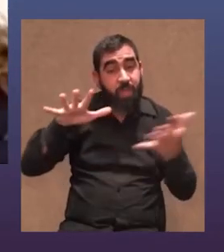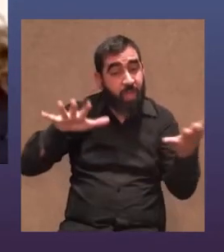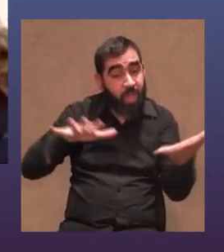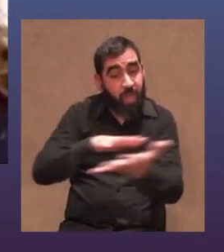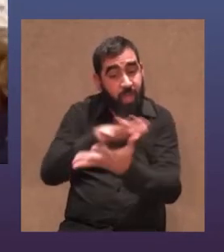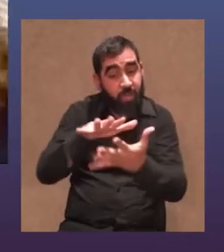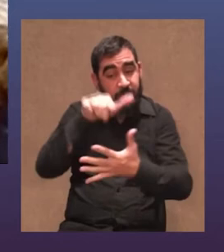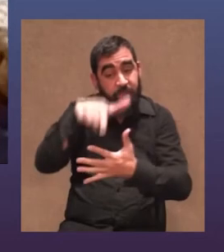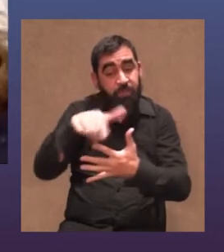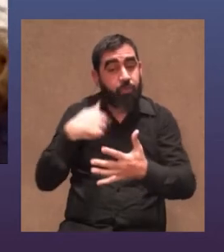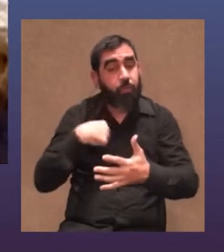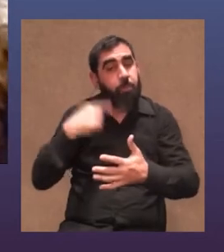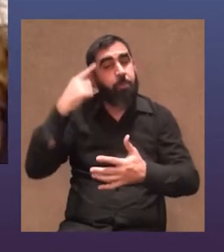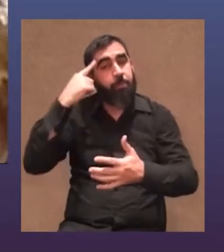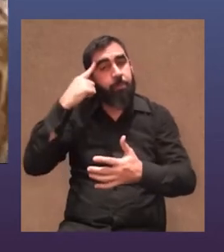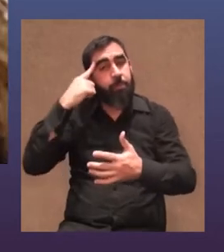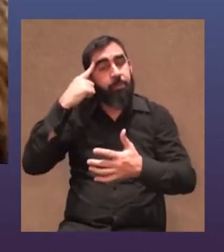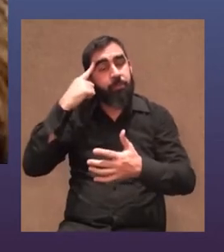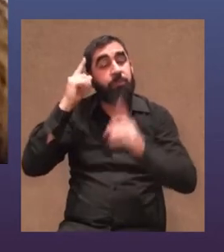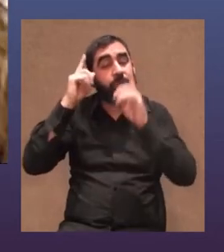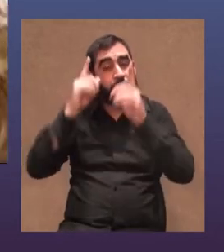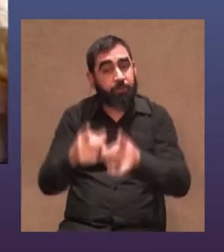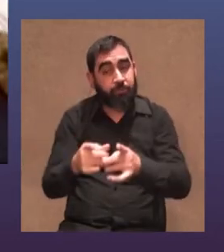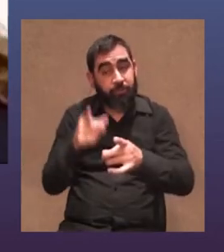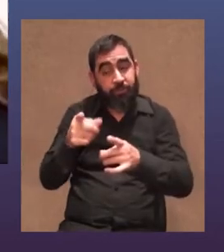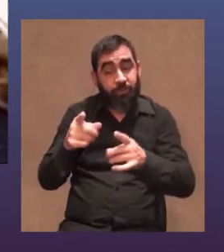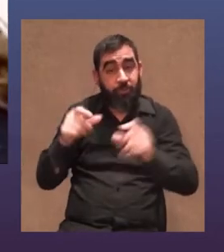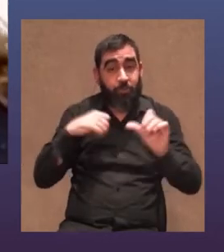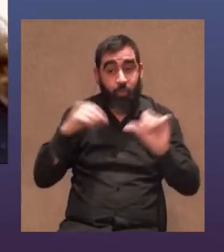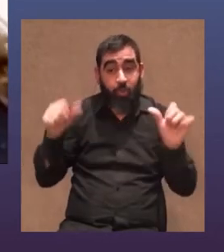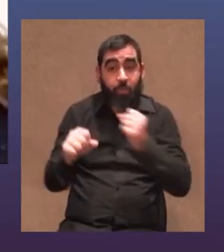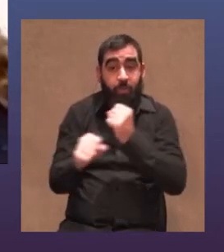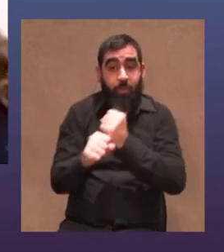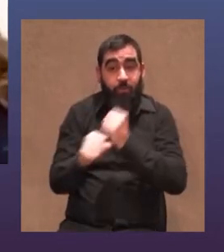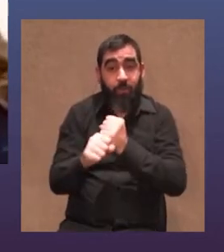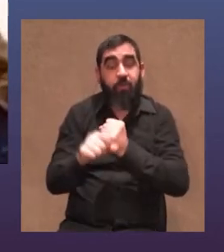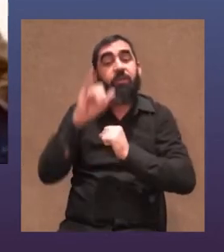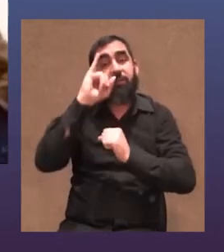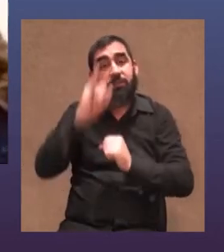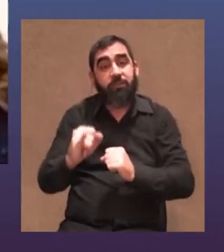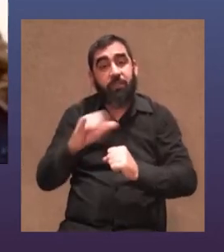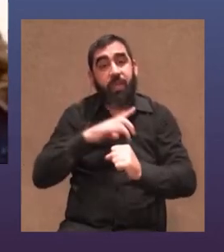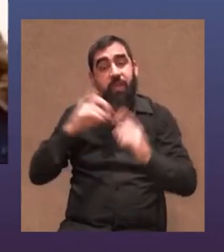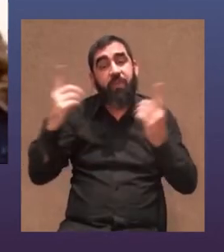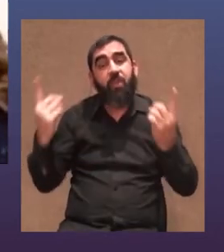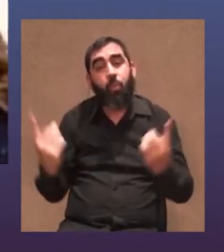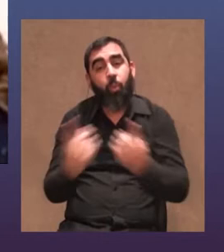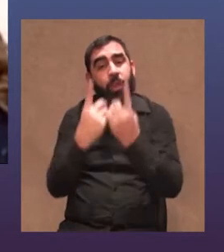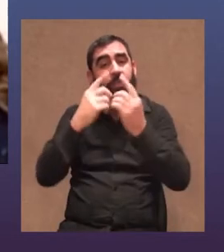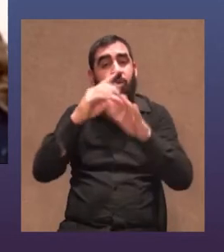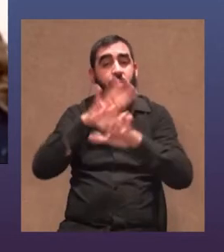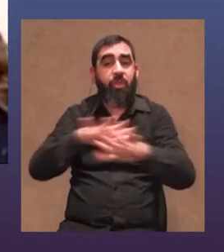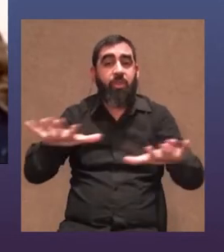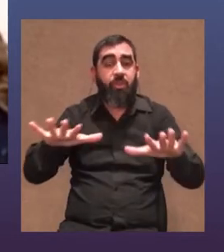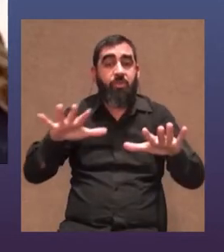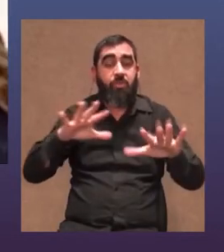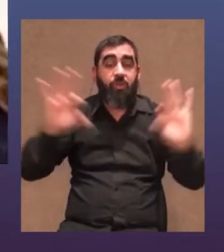que pienso, y bueno, y me dedico también a esto, es que sí tiene que estar ese encuentro de la niñez con la